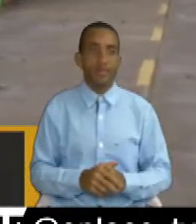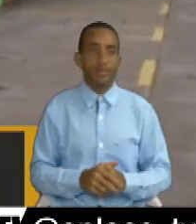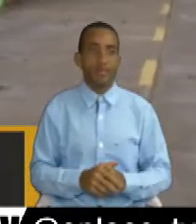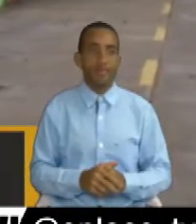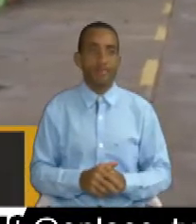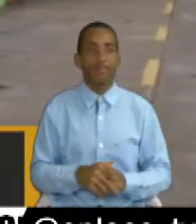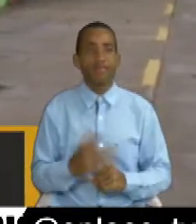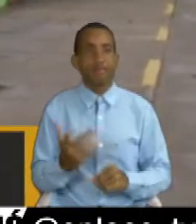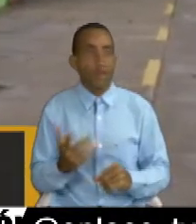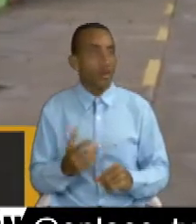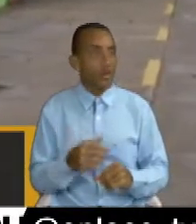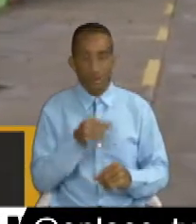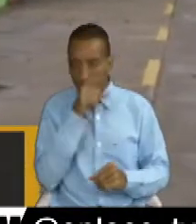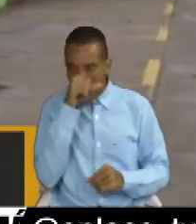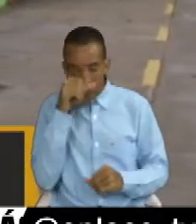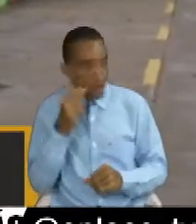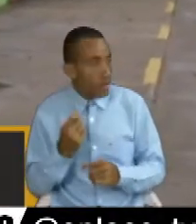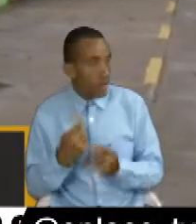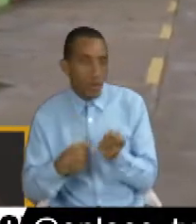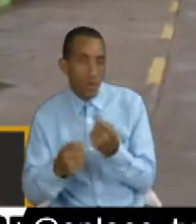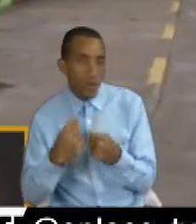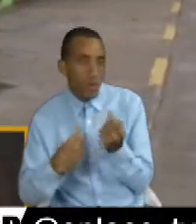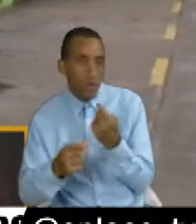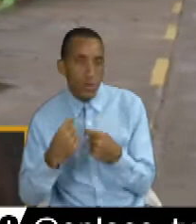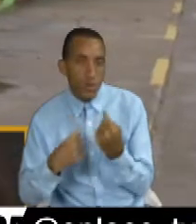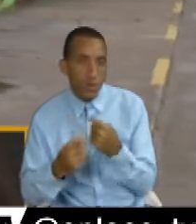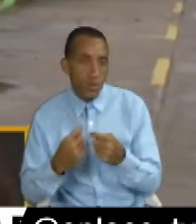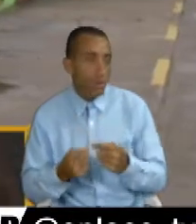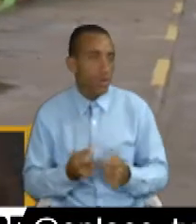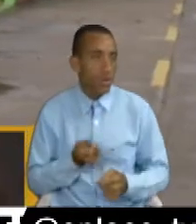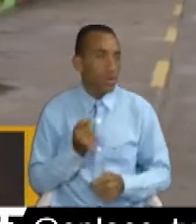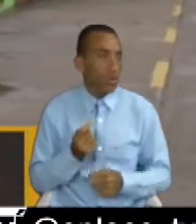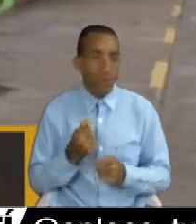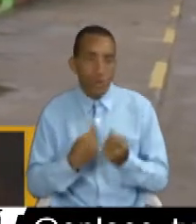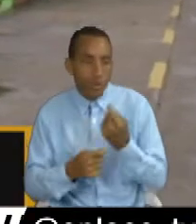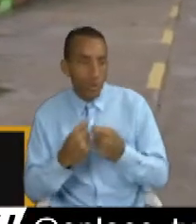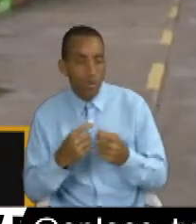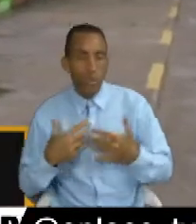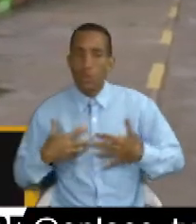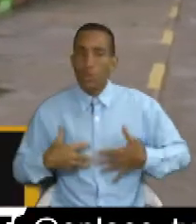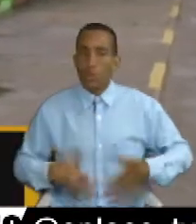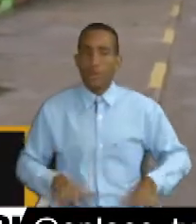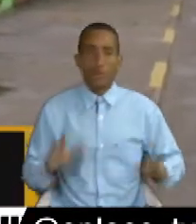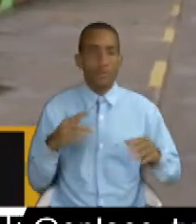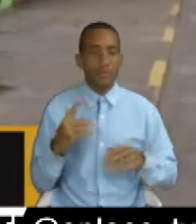con los microtraficantes. En cualquier hora del día, en motos, en ciclas,